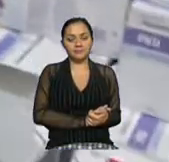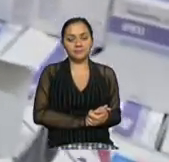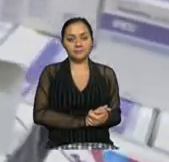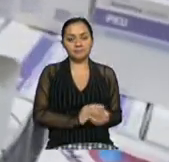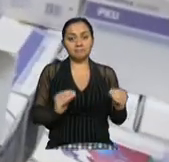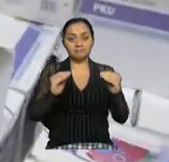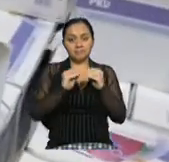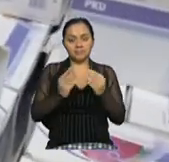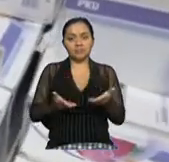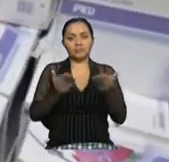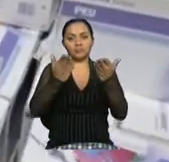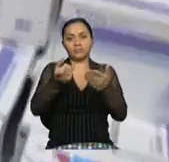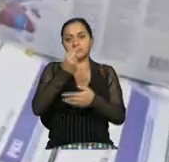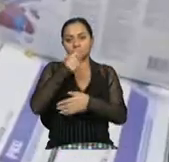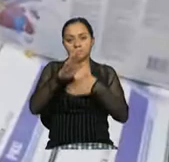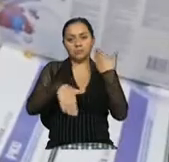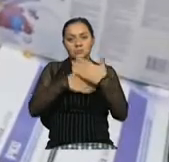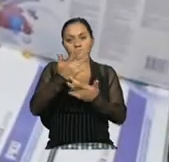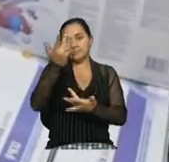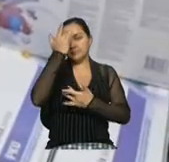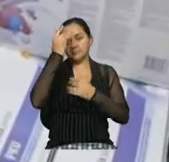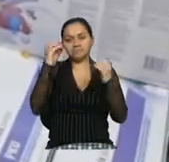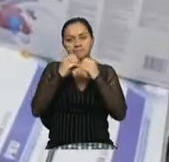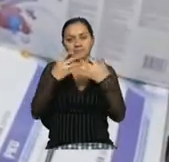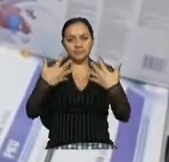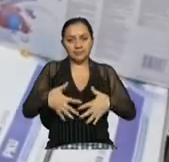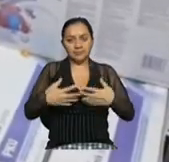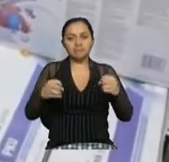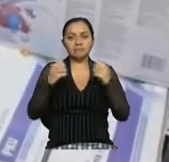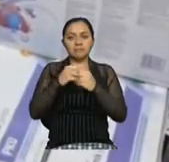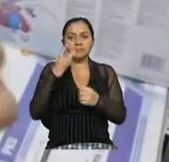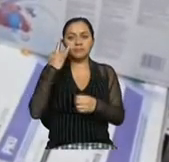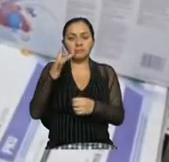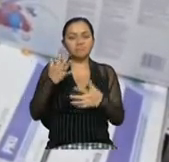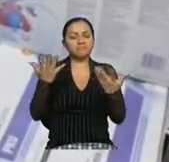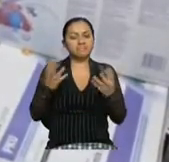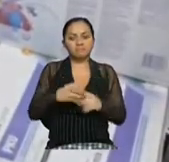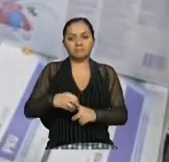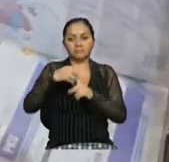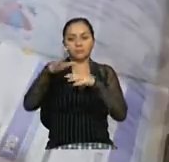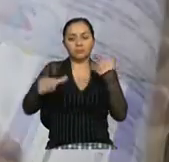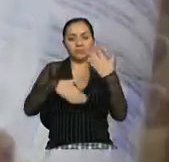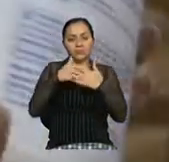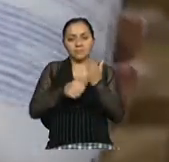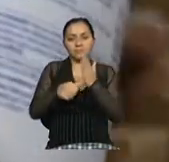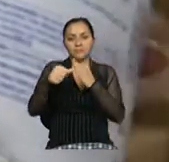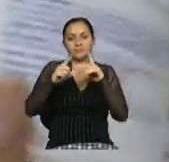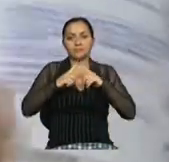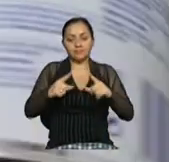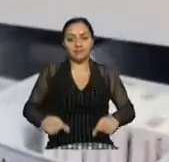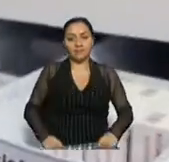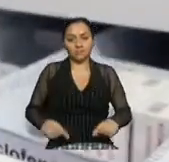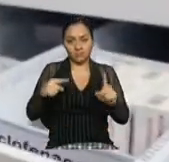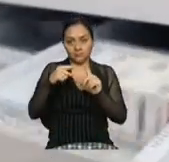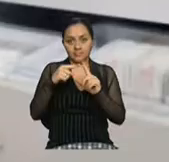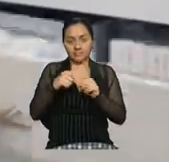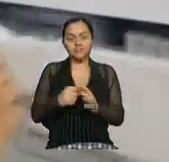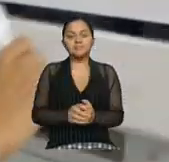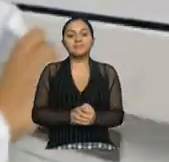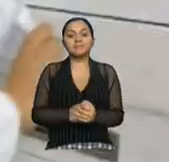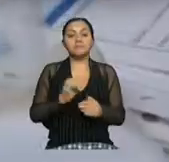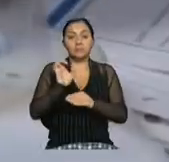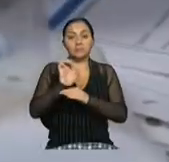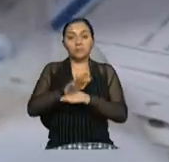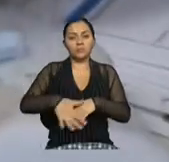Garantizar el acceso a medicamentos para enfermedades catastróficas y raras es una prioridad para el Ministerio de Salud Pública. El